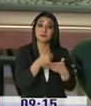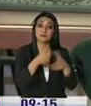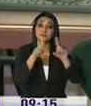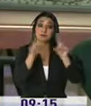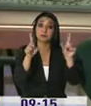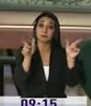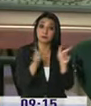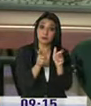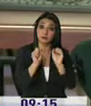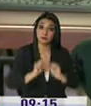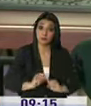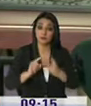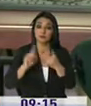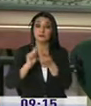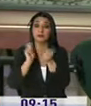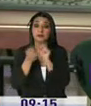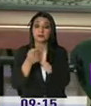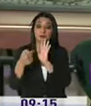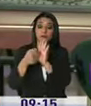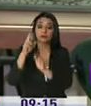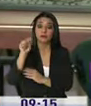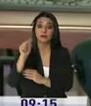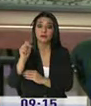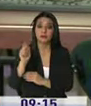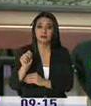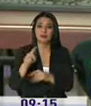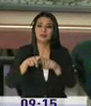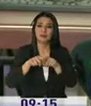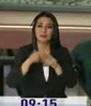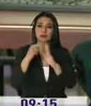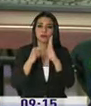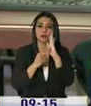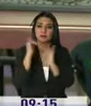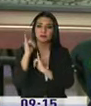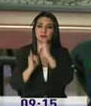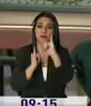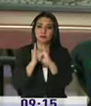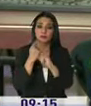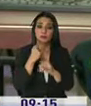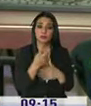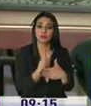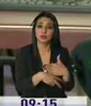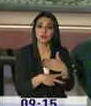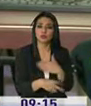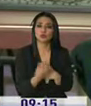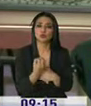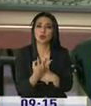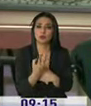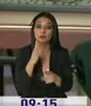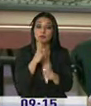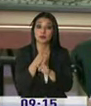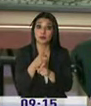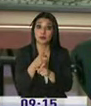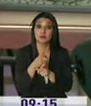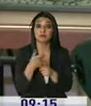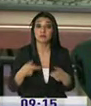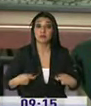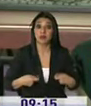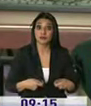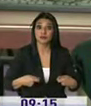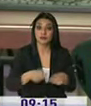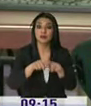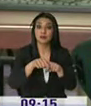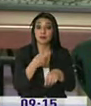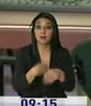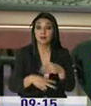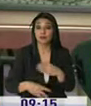Cambia el impuesto a la renta de acuerdo a los parámetros internacionales que tienen que ver con el número de hijos, porque efectivamente la relación ingreso-gasto de un hogar tiene que ver